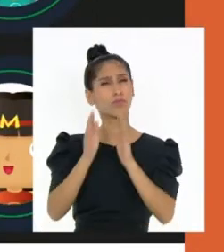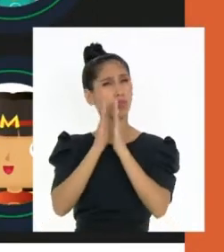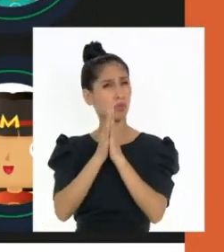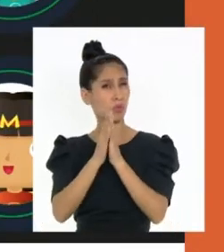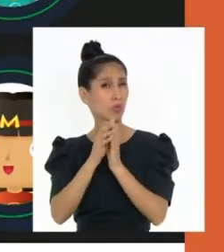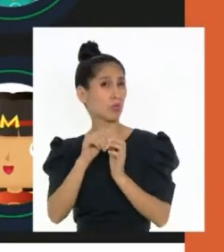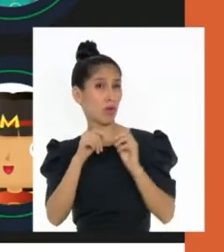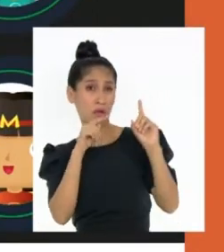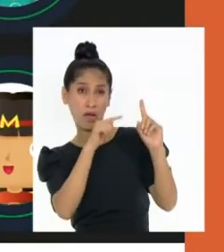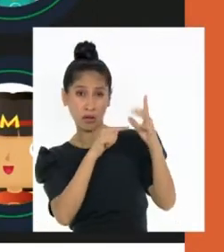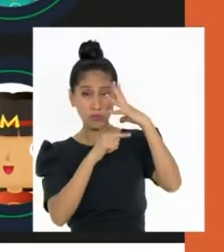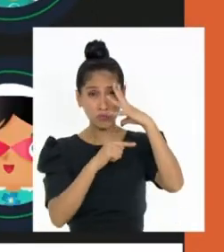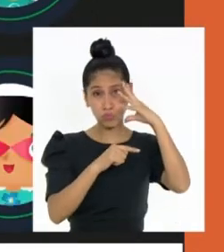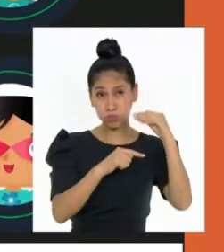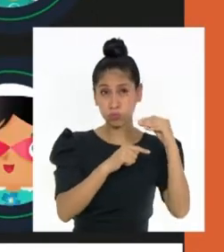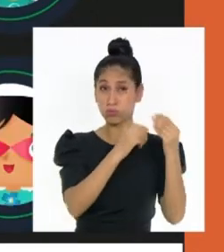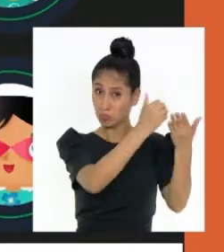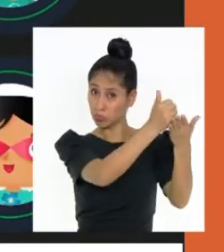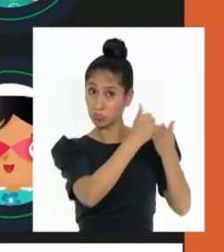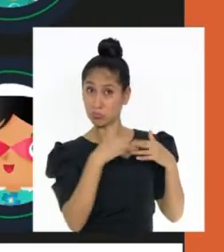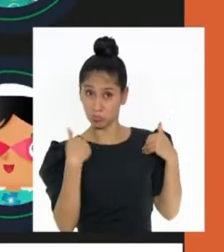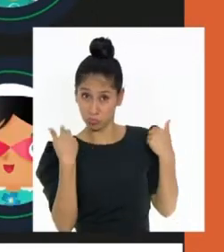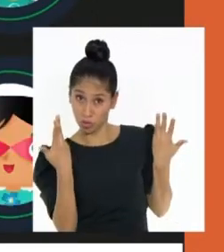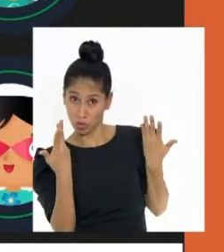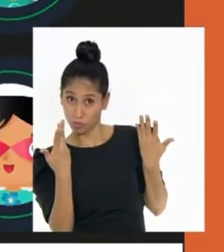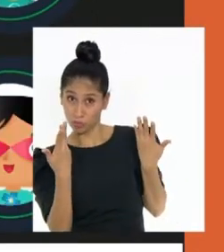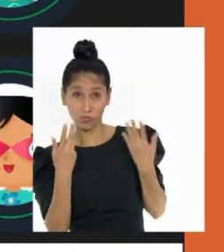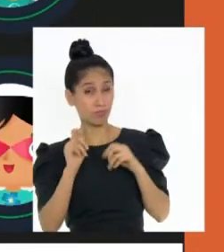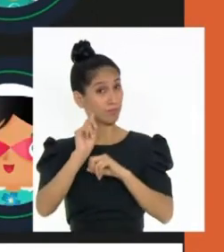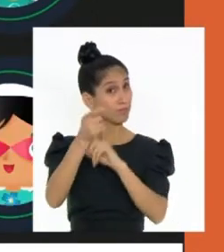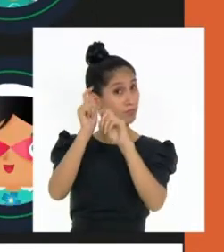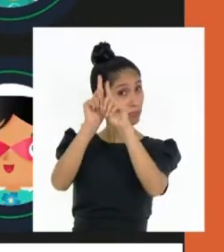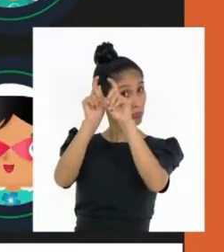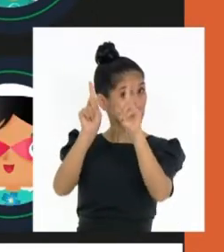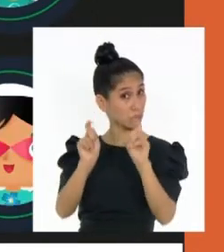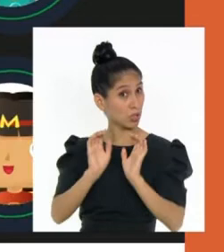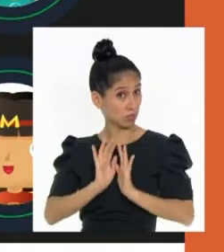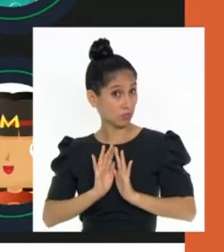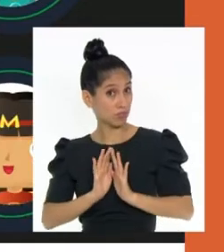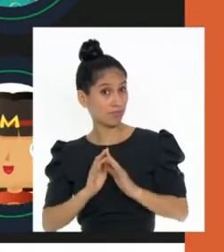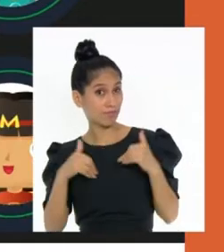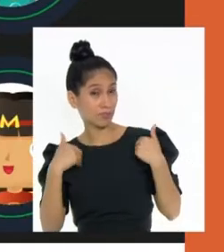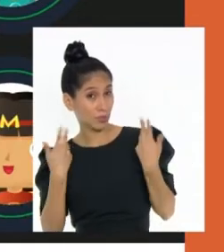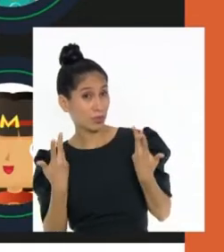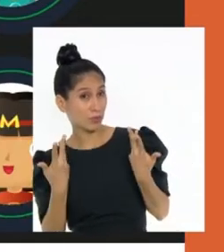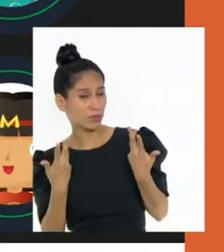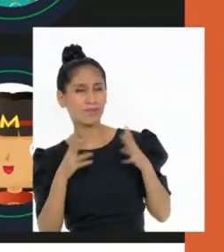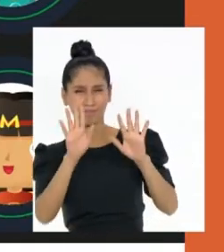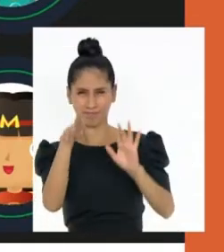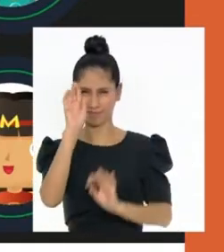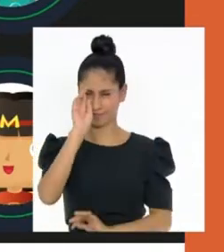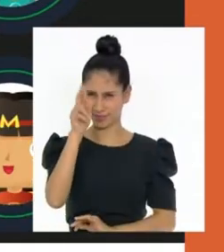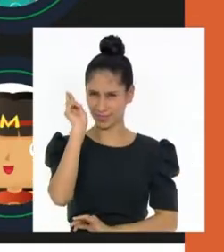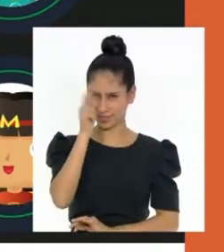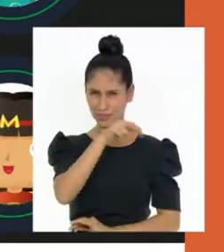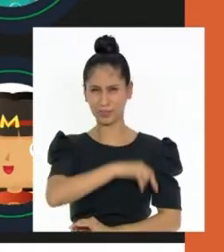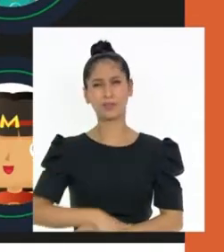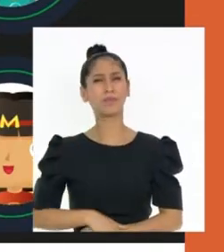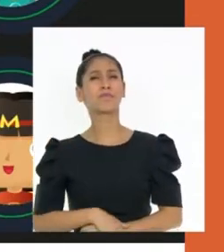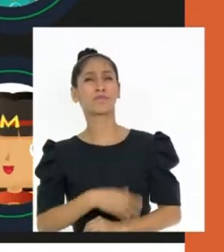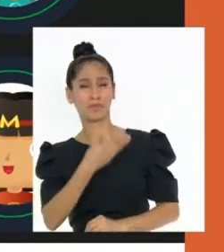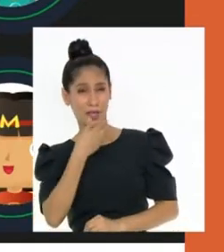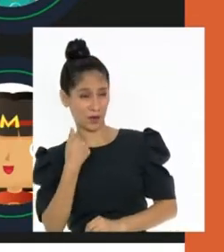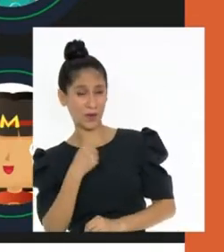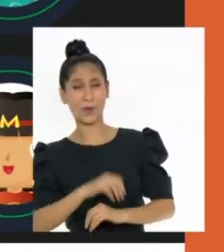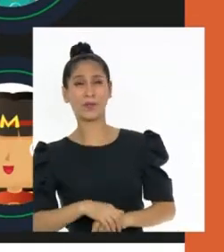a un especialista. No lo sé, es la primera pregunta. ¿Qué pasa si la necesitamos después? Tienes razón, María. Elijamos la pista